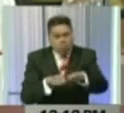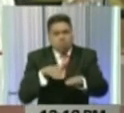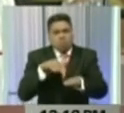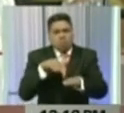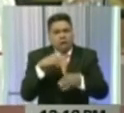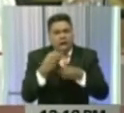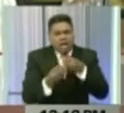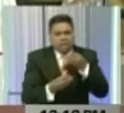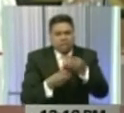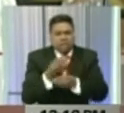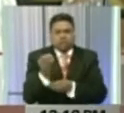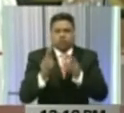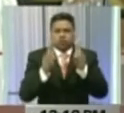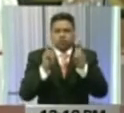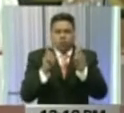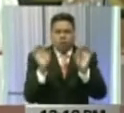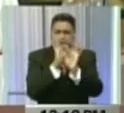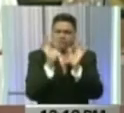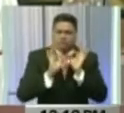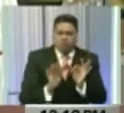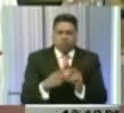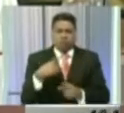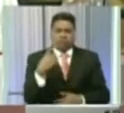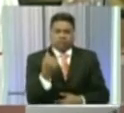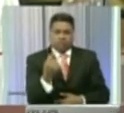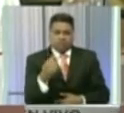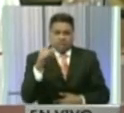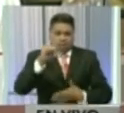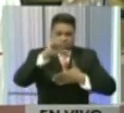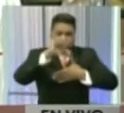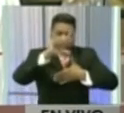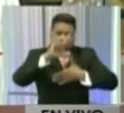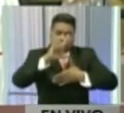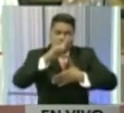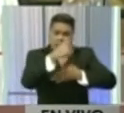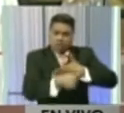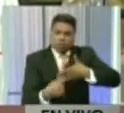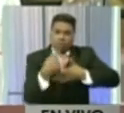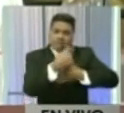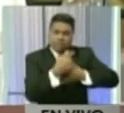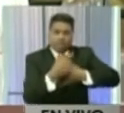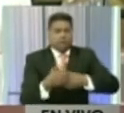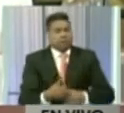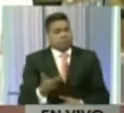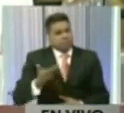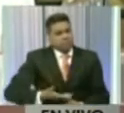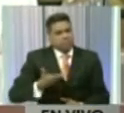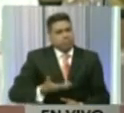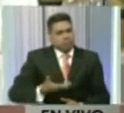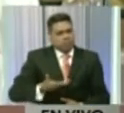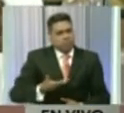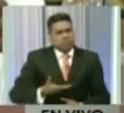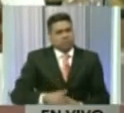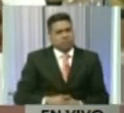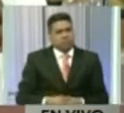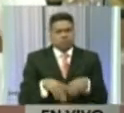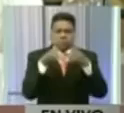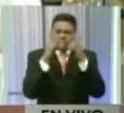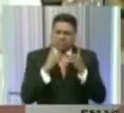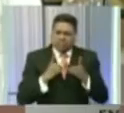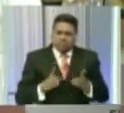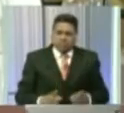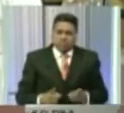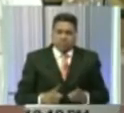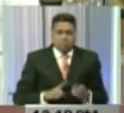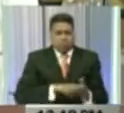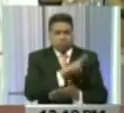una nueva arquitectura financiera latinoamericana. Creo que eso hubiese sido decisivo